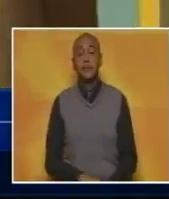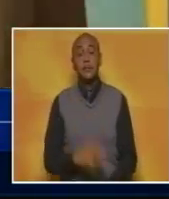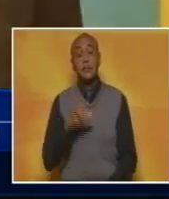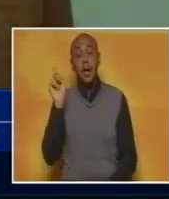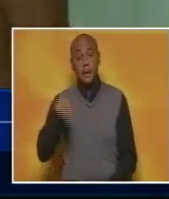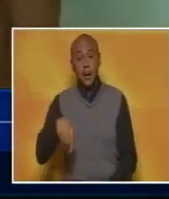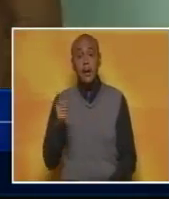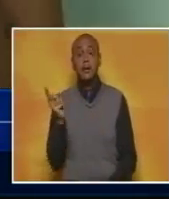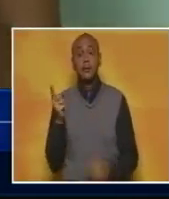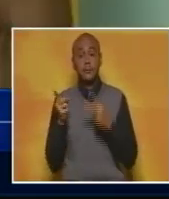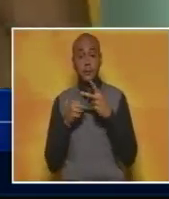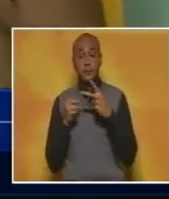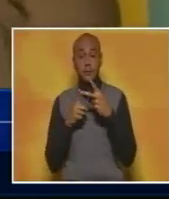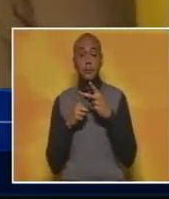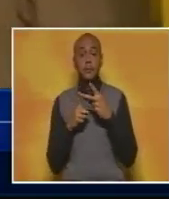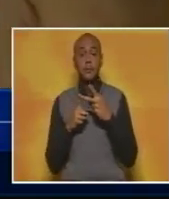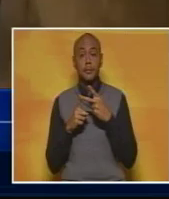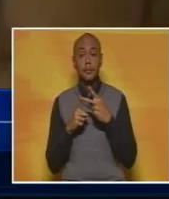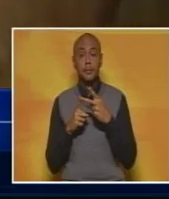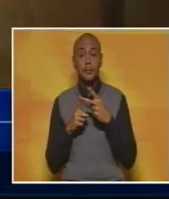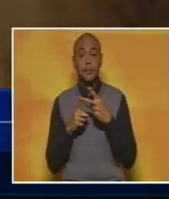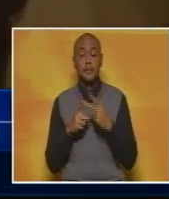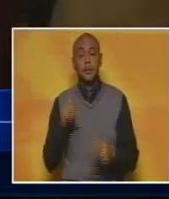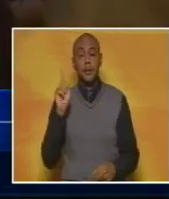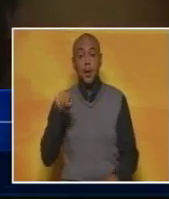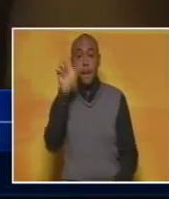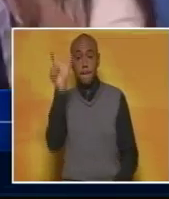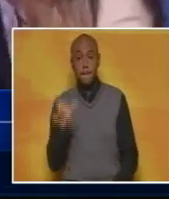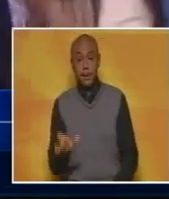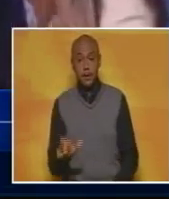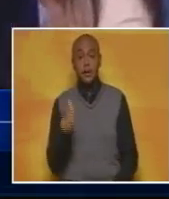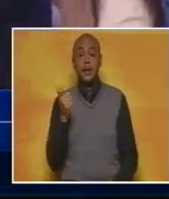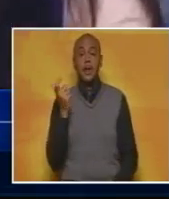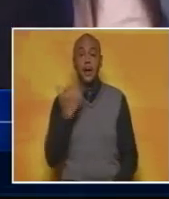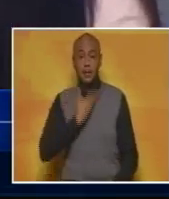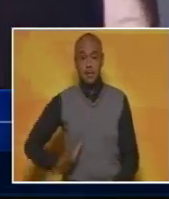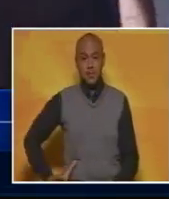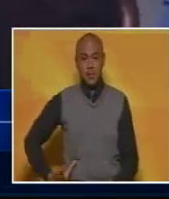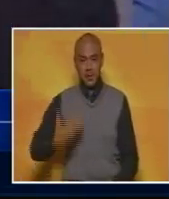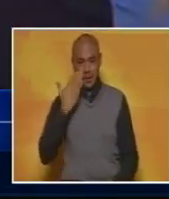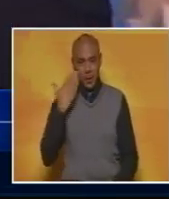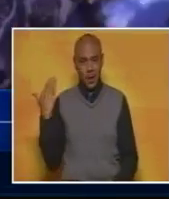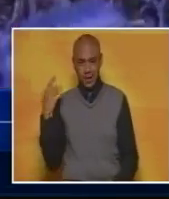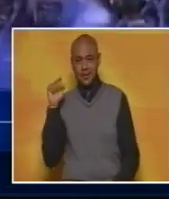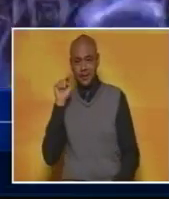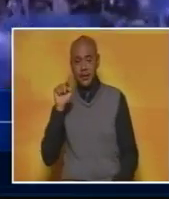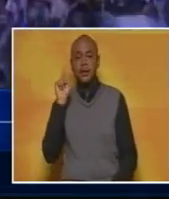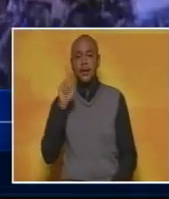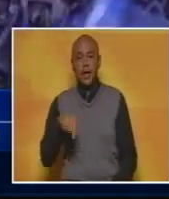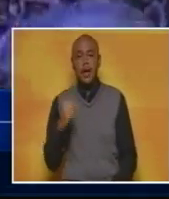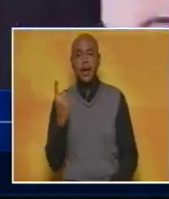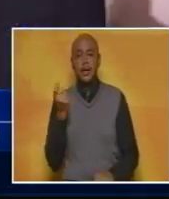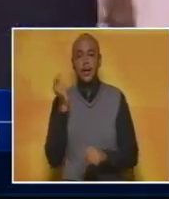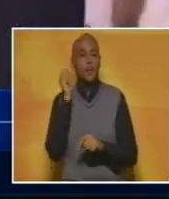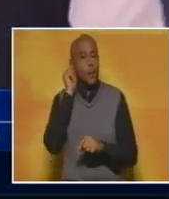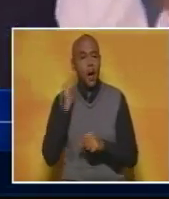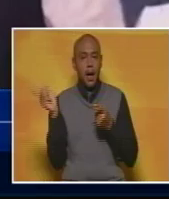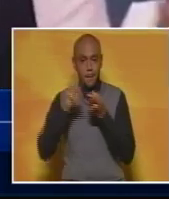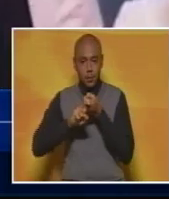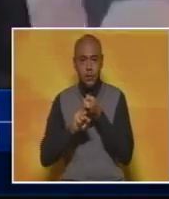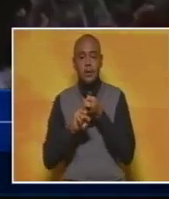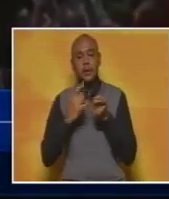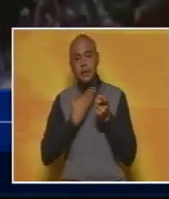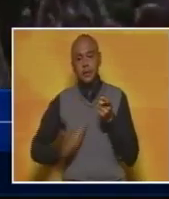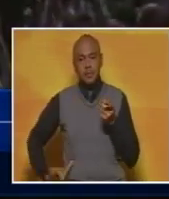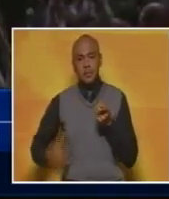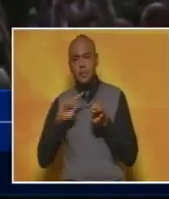cambio, el candidato Alberto Fernández junto a la expresidenta Cristina Kirchner